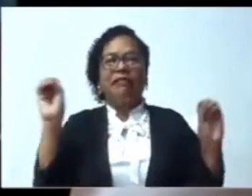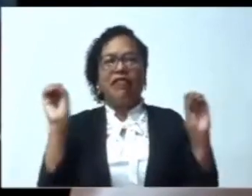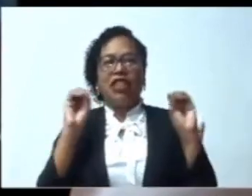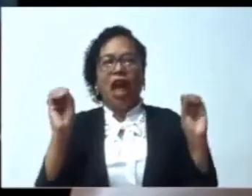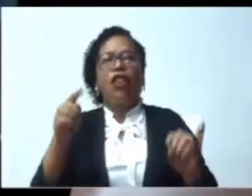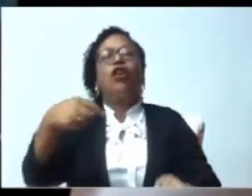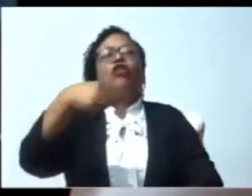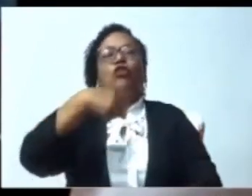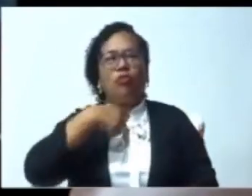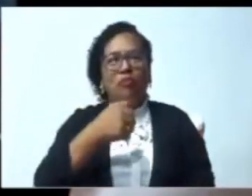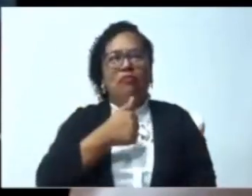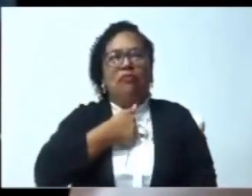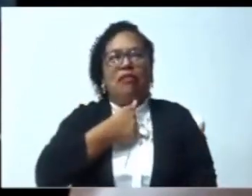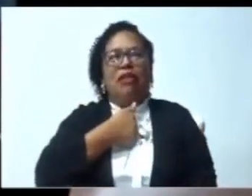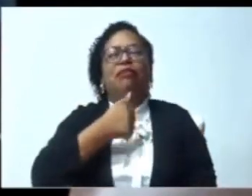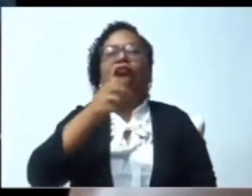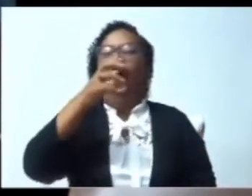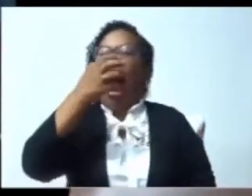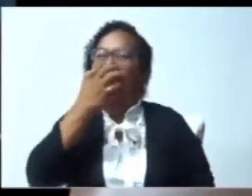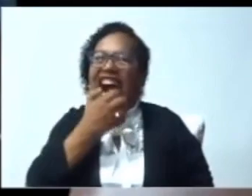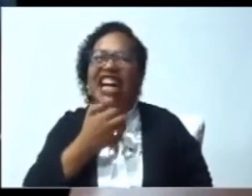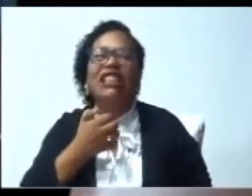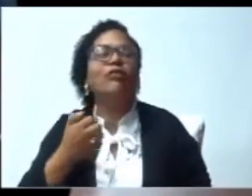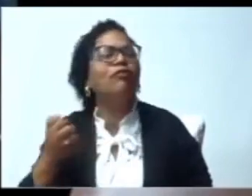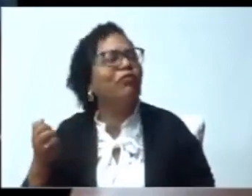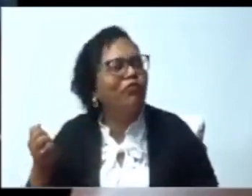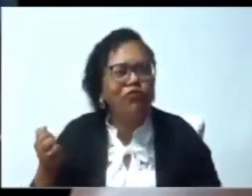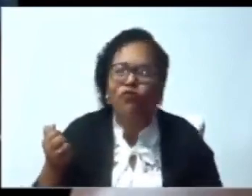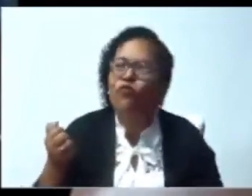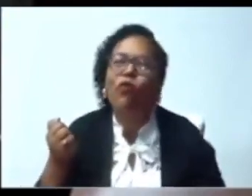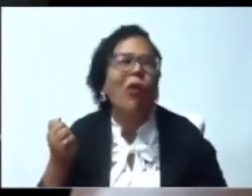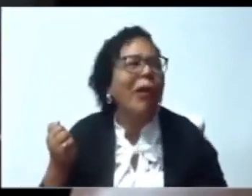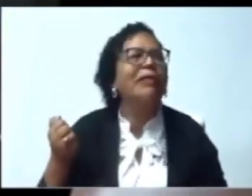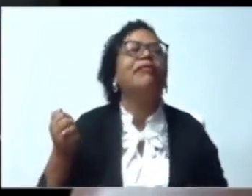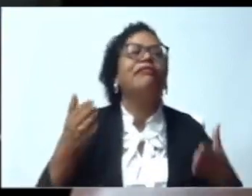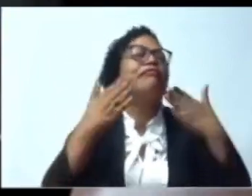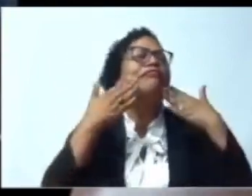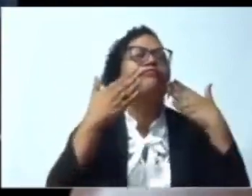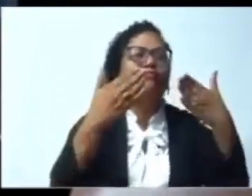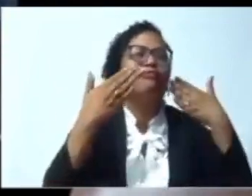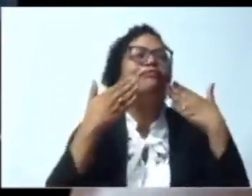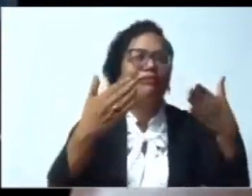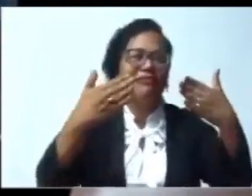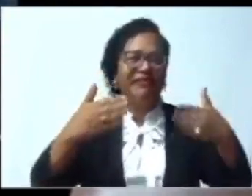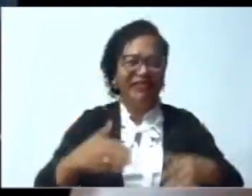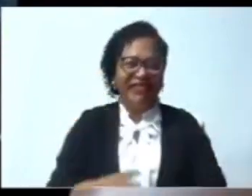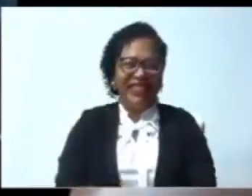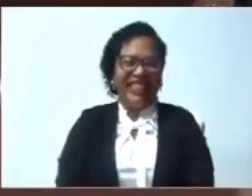comer yo mismo. Muchas gracias.